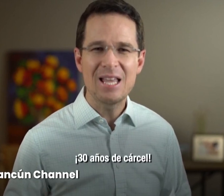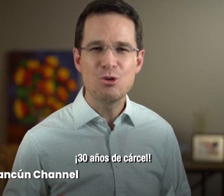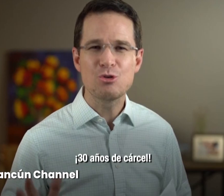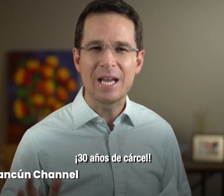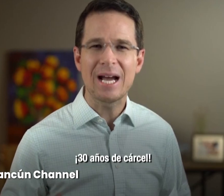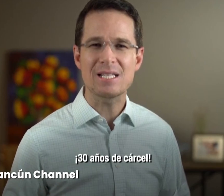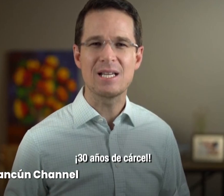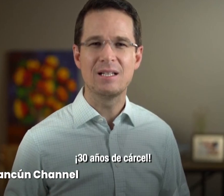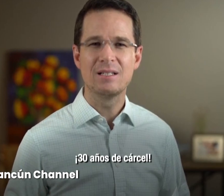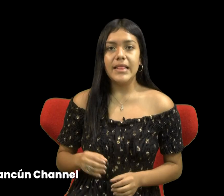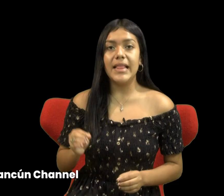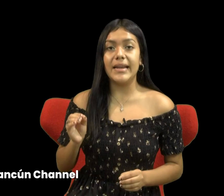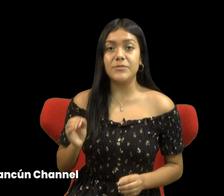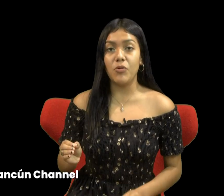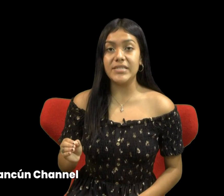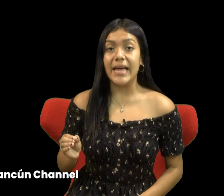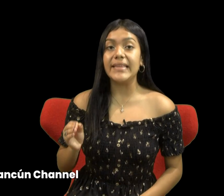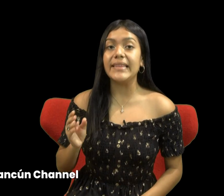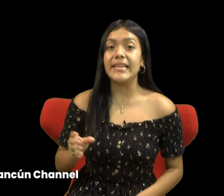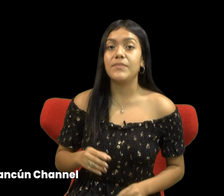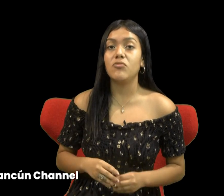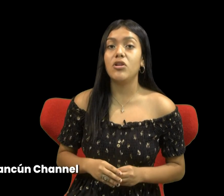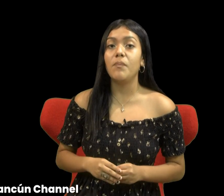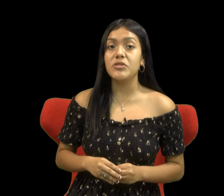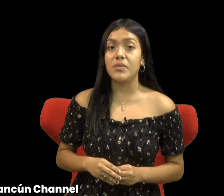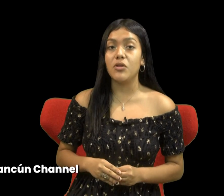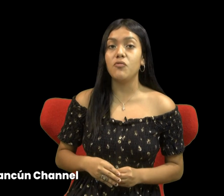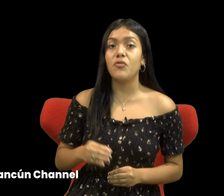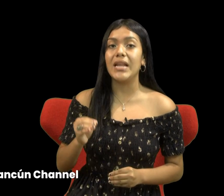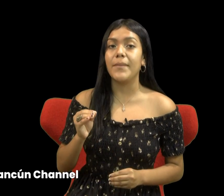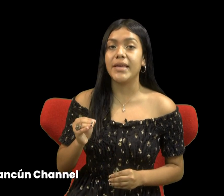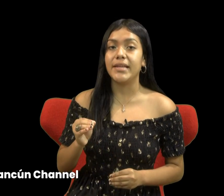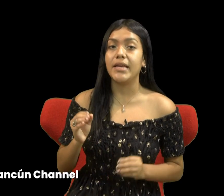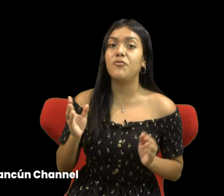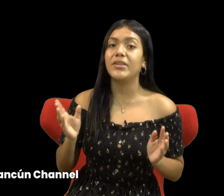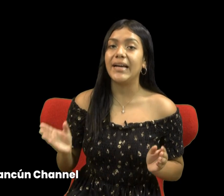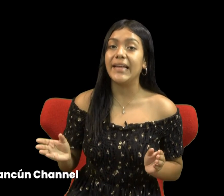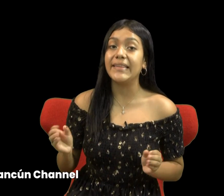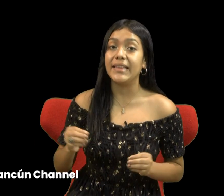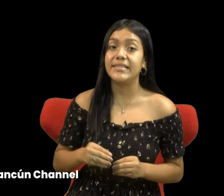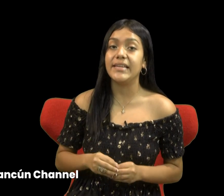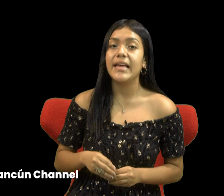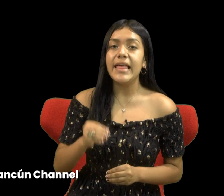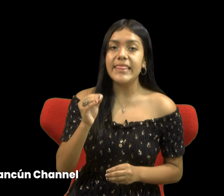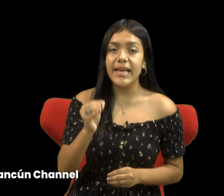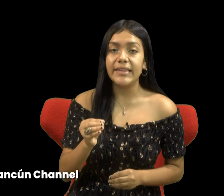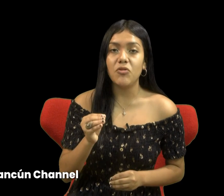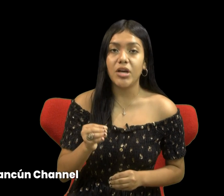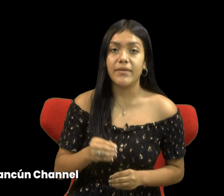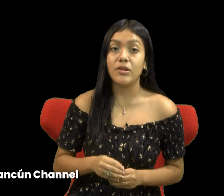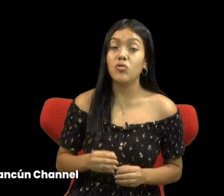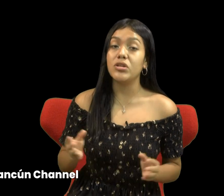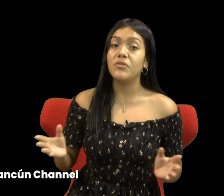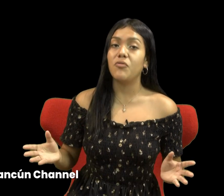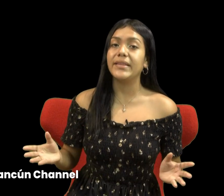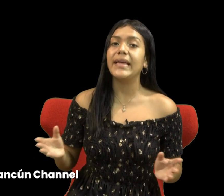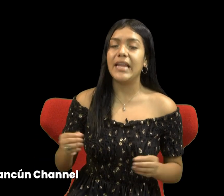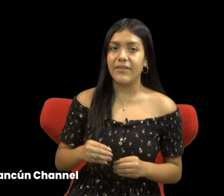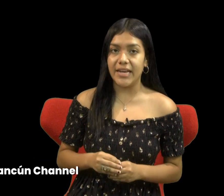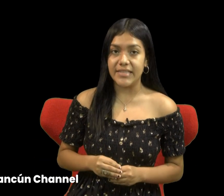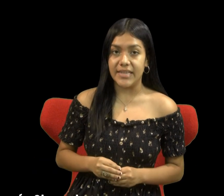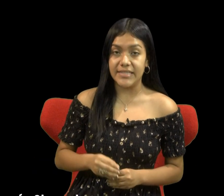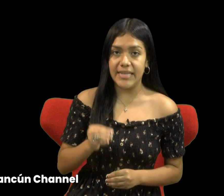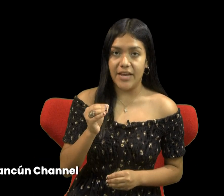30 años de cárcel. La respuesta de Andrés Manuel López Obrador fue en la mañanera y fue tajante al decir: nada tengo que ver, no es mi fuerte